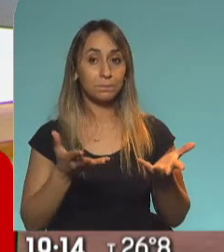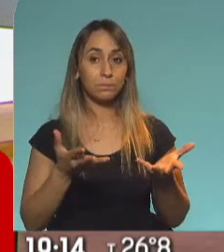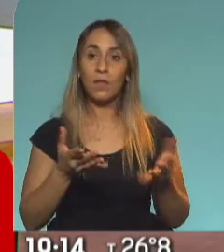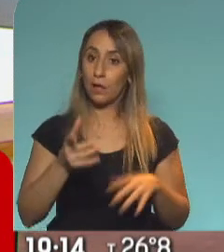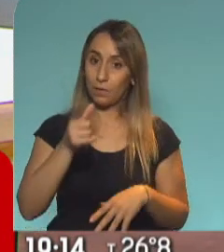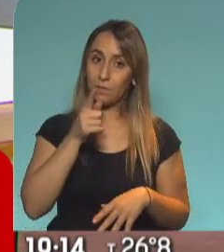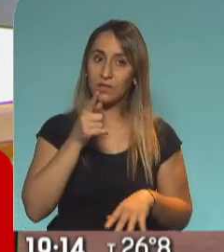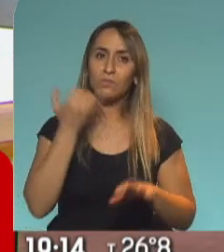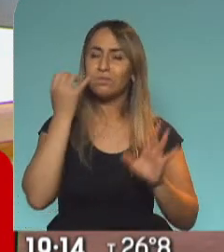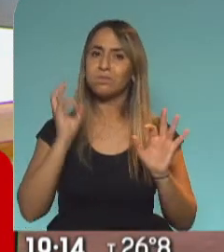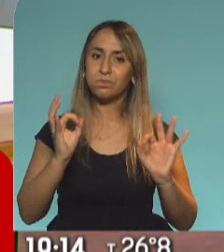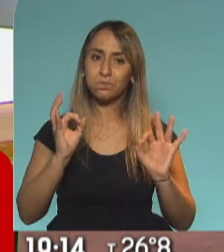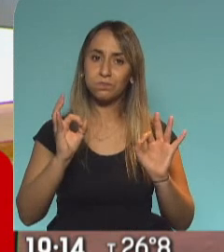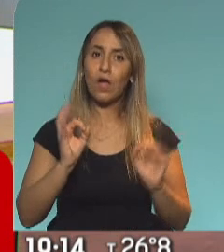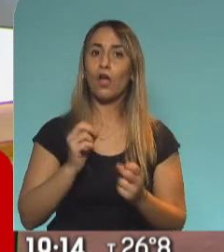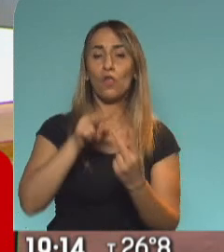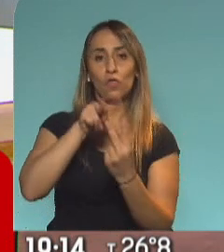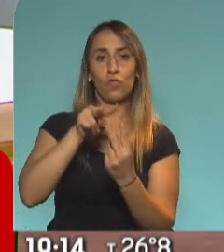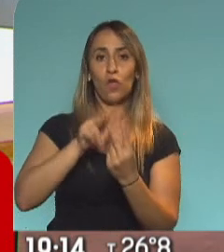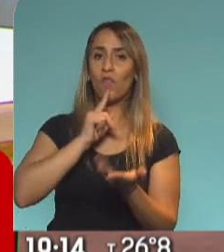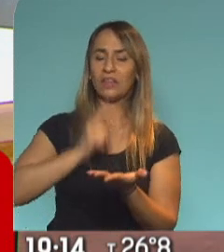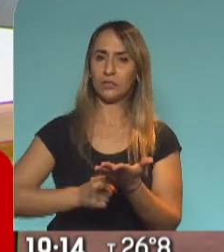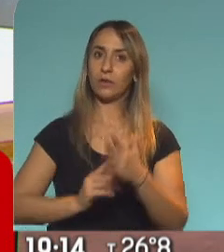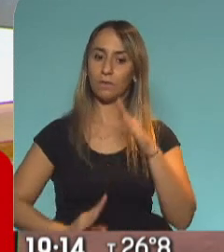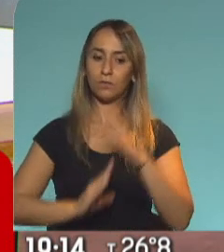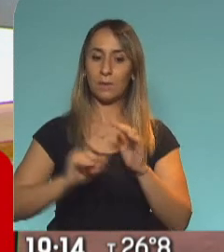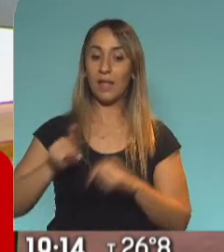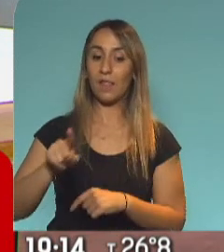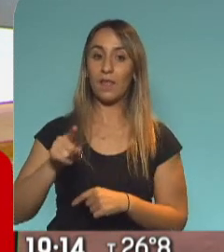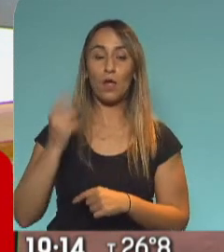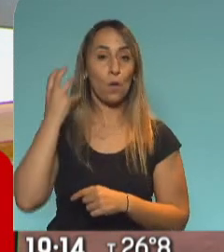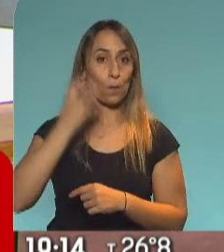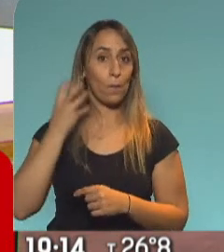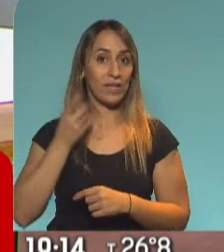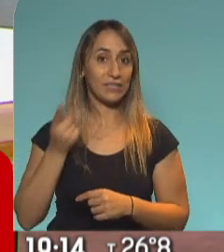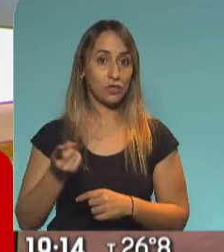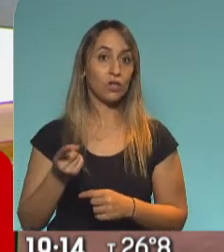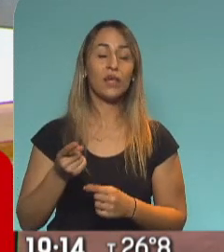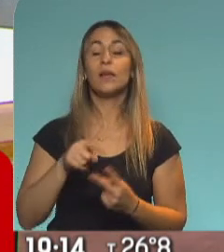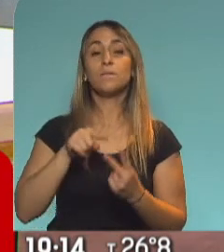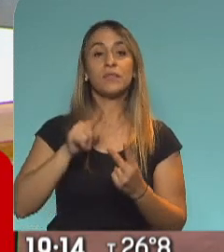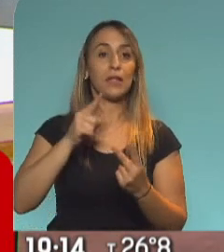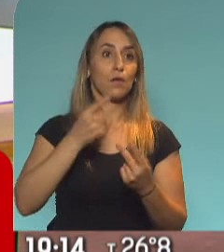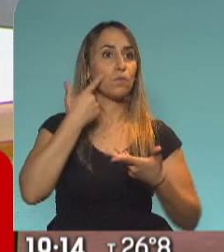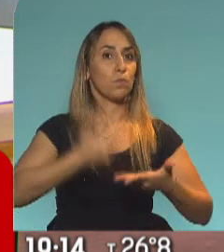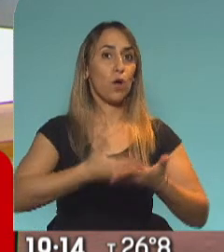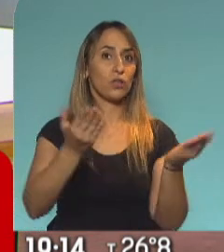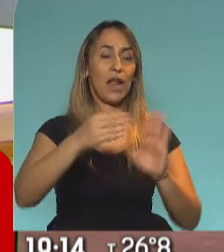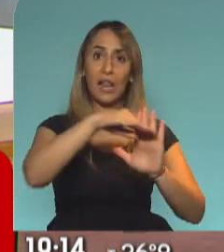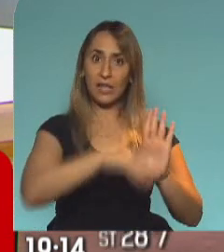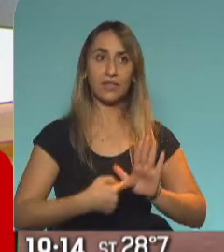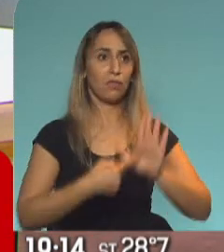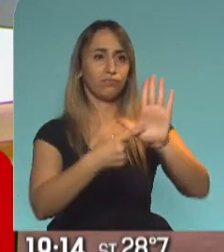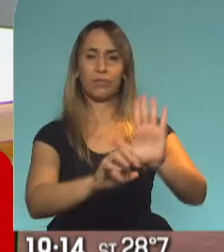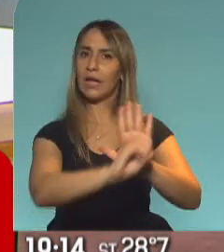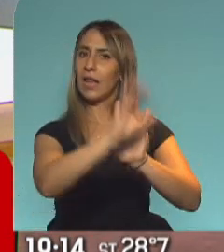queda redondeado las dos primeras medidas como ministra de Carla Bisotti, la presentación de esta lista y la elaboración de este protocolo para determinar de una manera